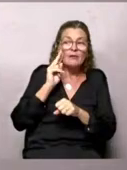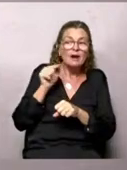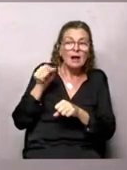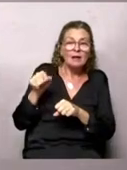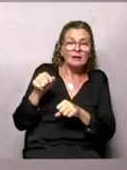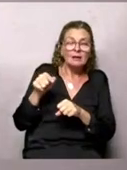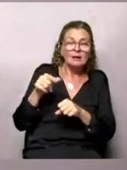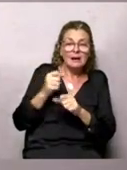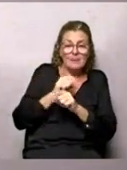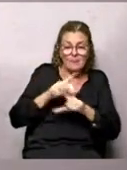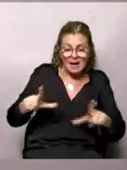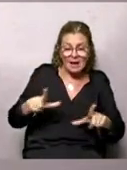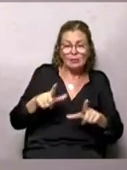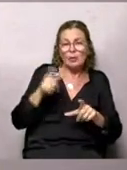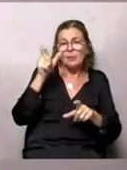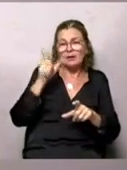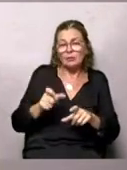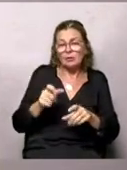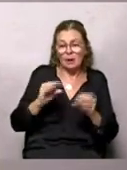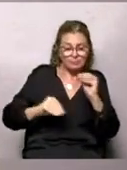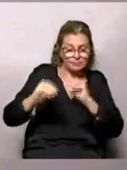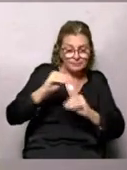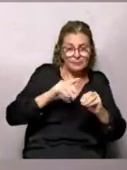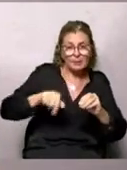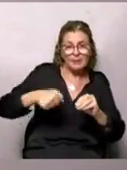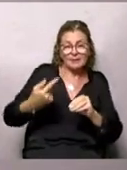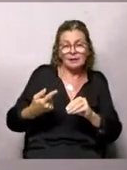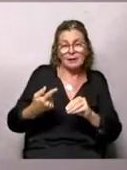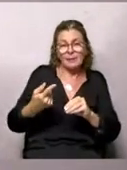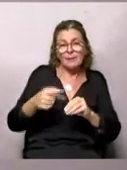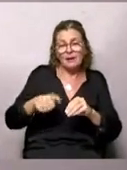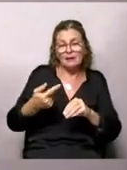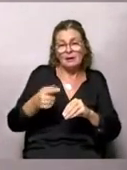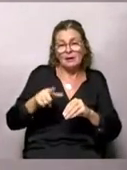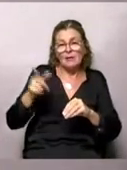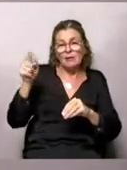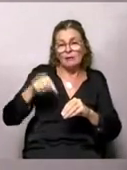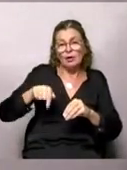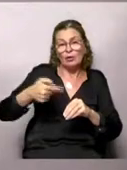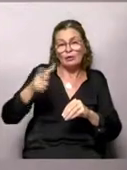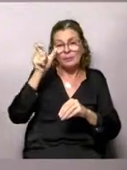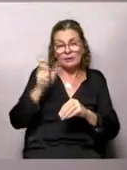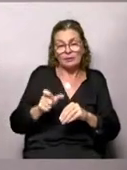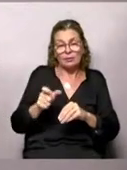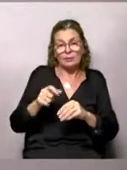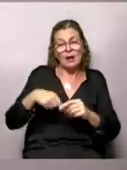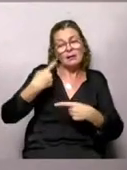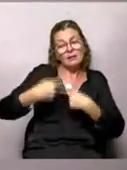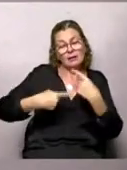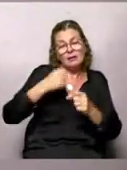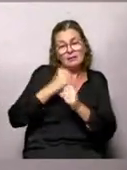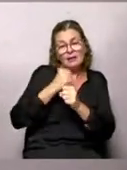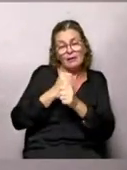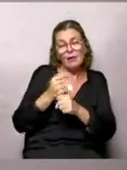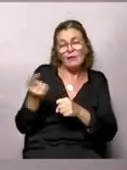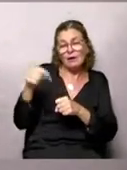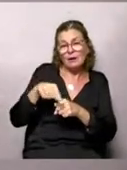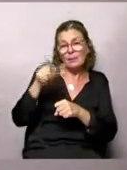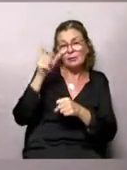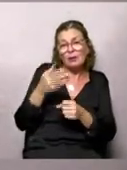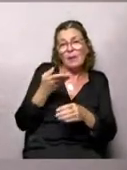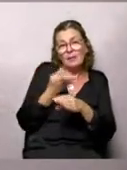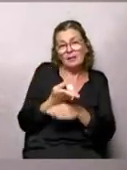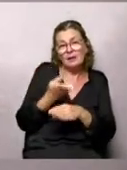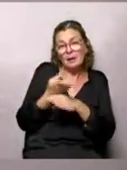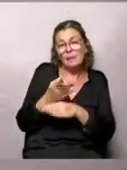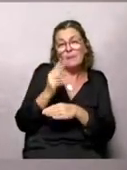hay gente limpiando, que hay gente arreglando todo para mañana. Y mañana va a venir otra gente y va a seguir el trabajo, y van a venir personas a pedir algo y a pedir